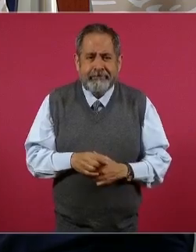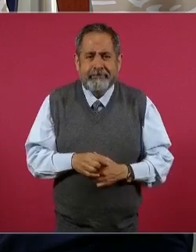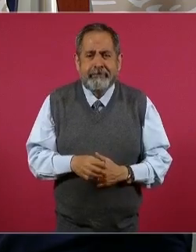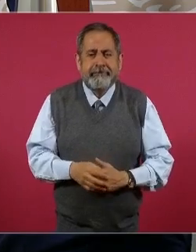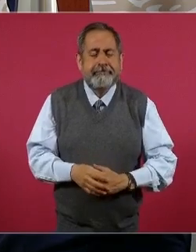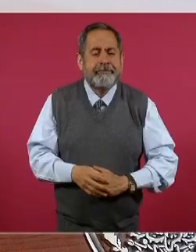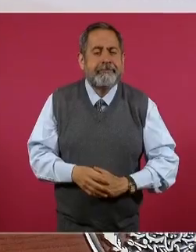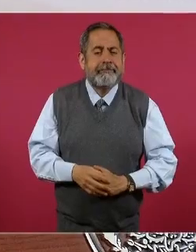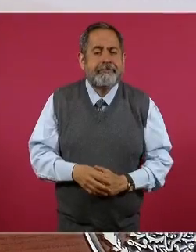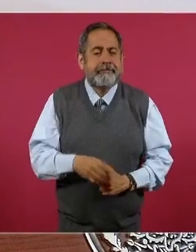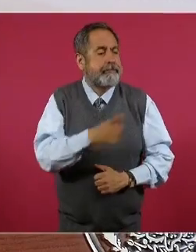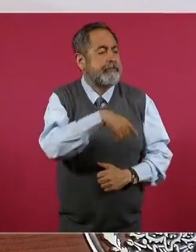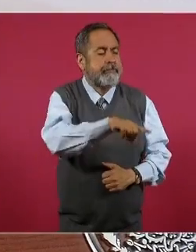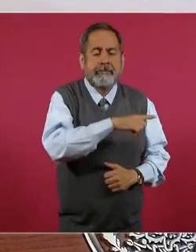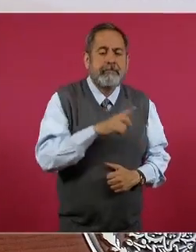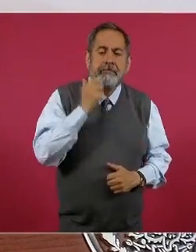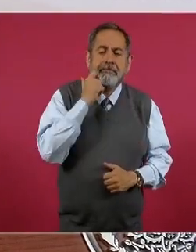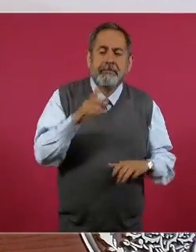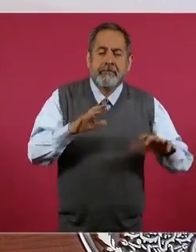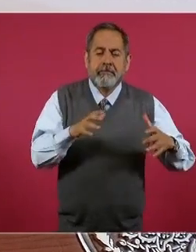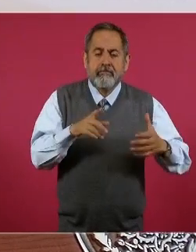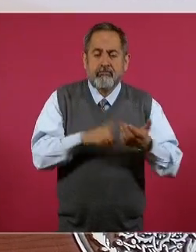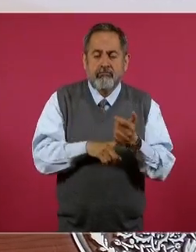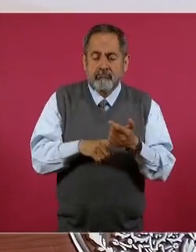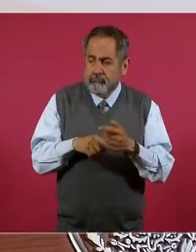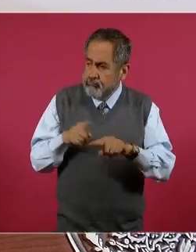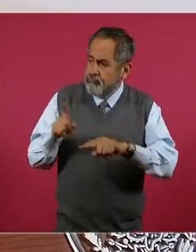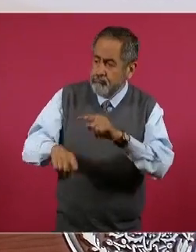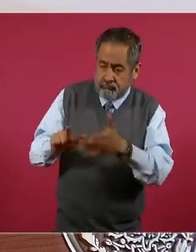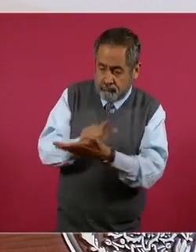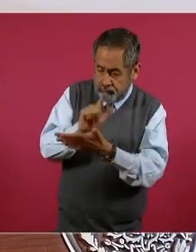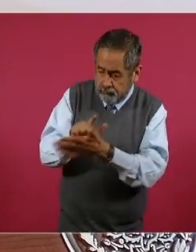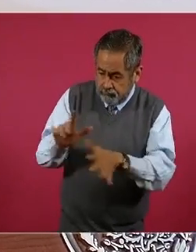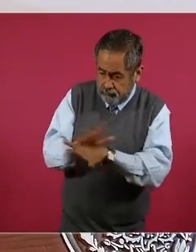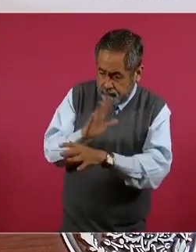quienes no quieren que haya una reforma